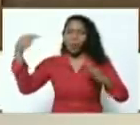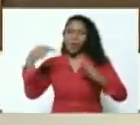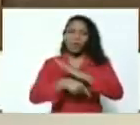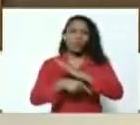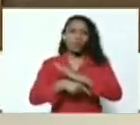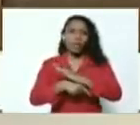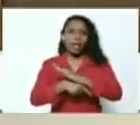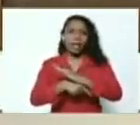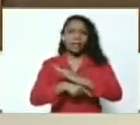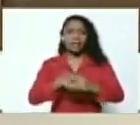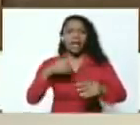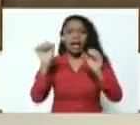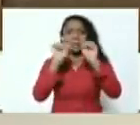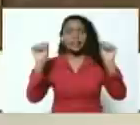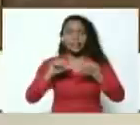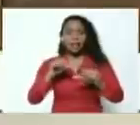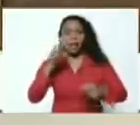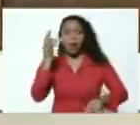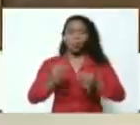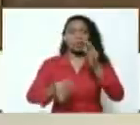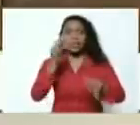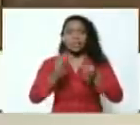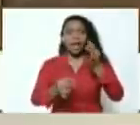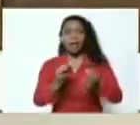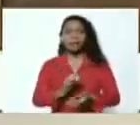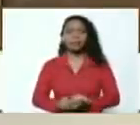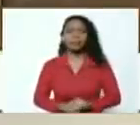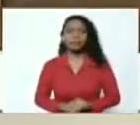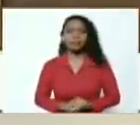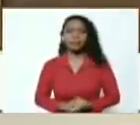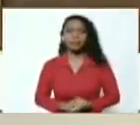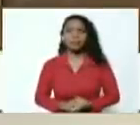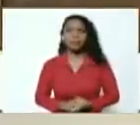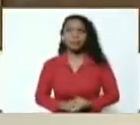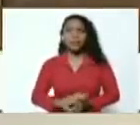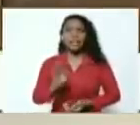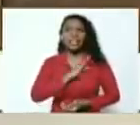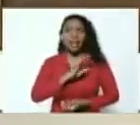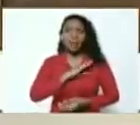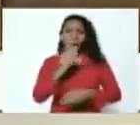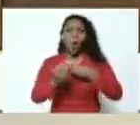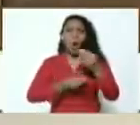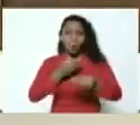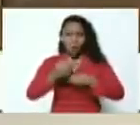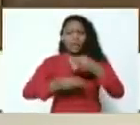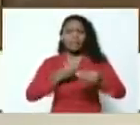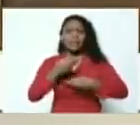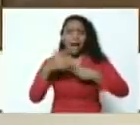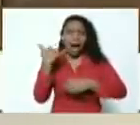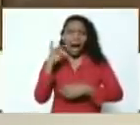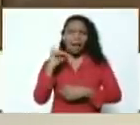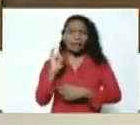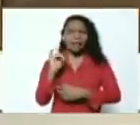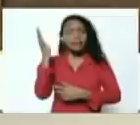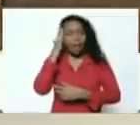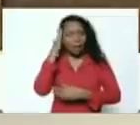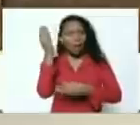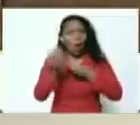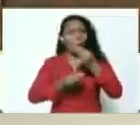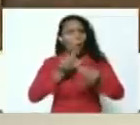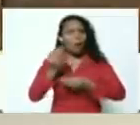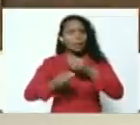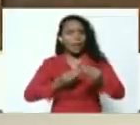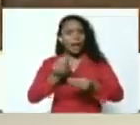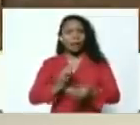y acelerada del sistema de justicia. Y tenemos cómo hacerla. Sabemos cómo